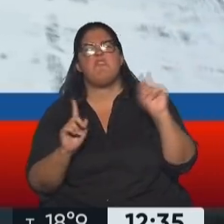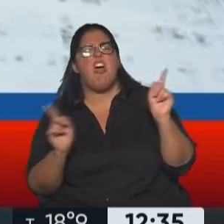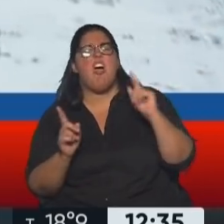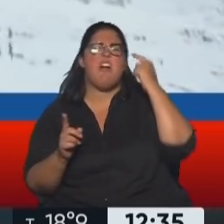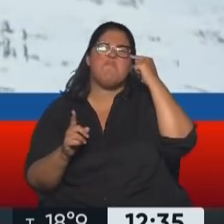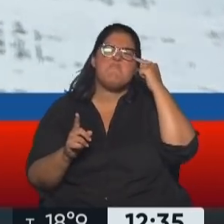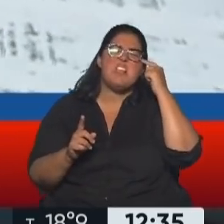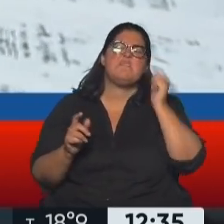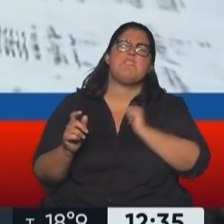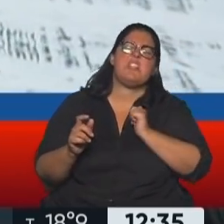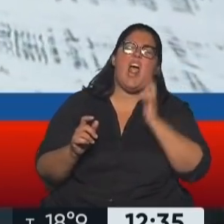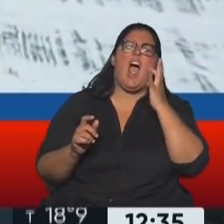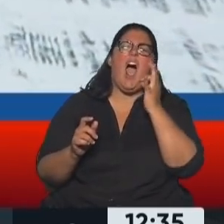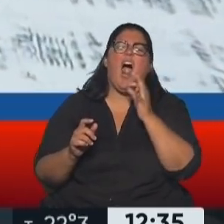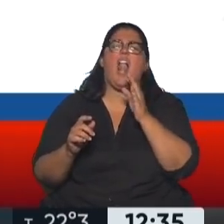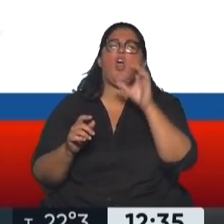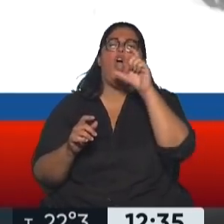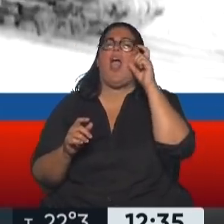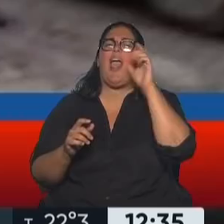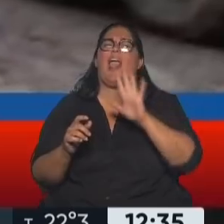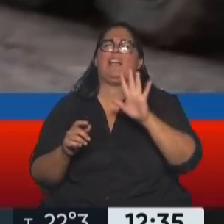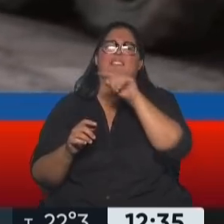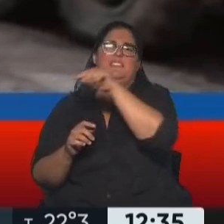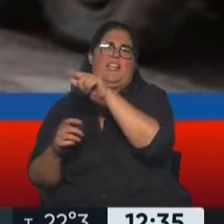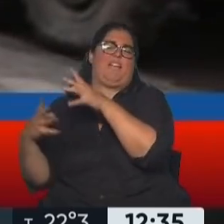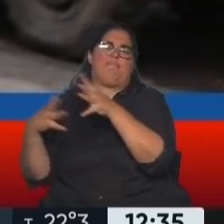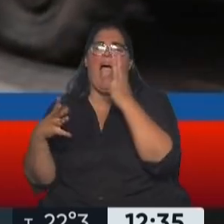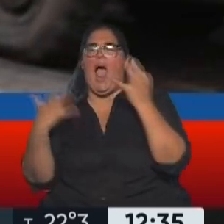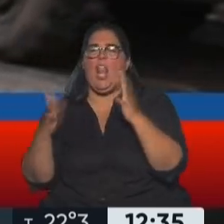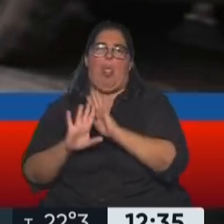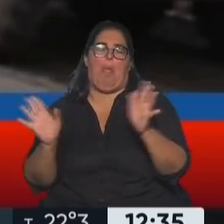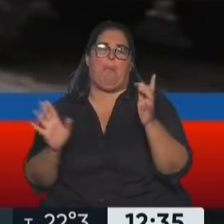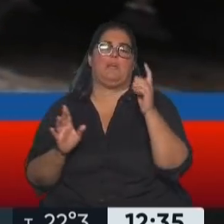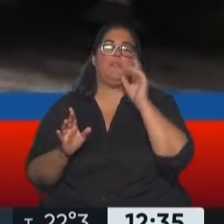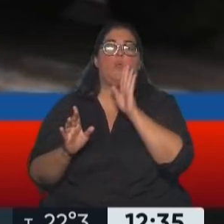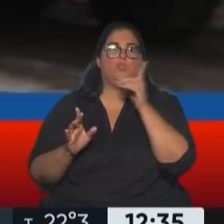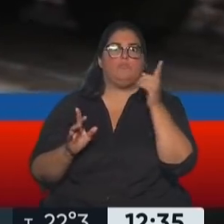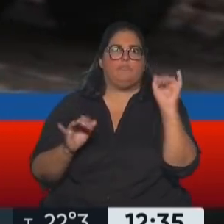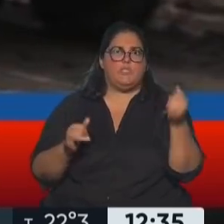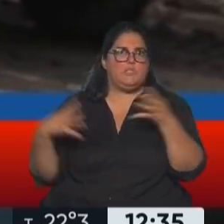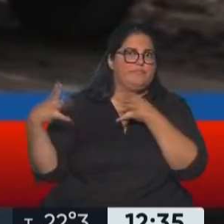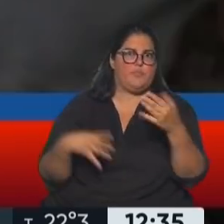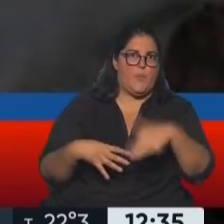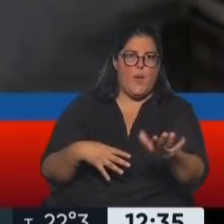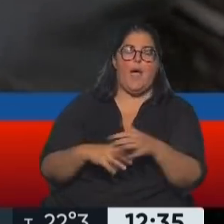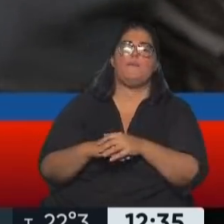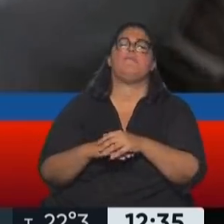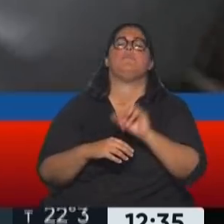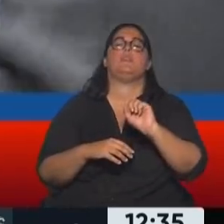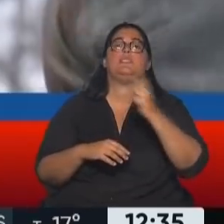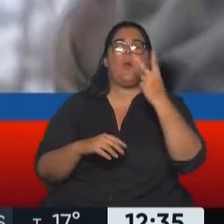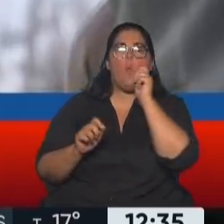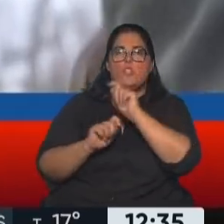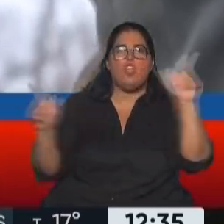una operación limitada al este ucraniano. La segunda sorpresa fue el eficaz desempeño militar de las Fuerzas